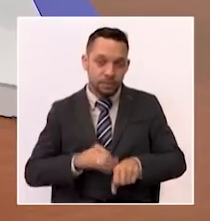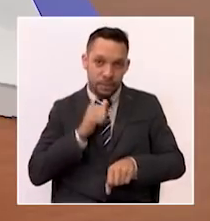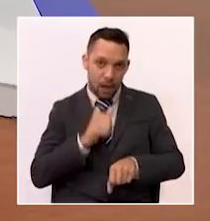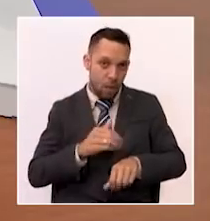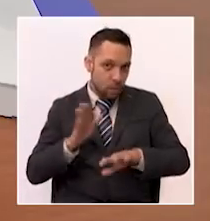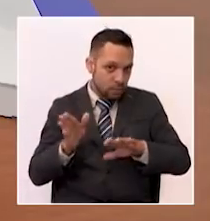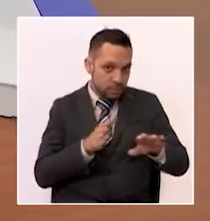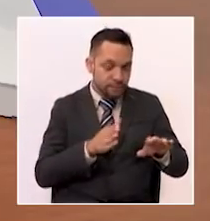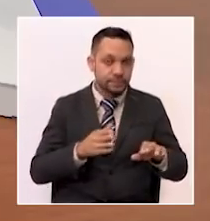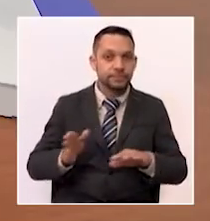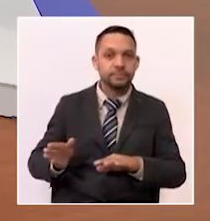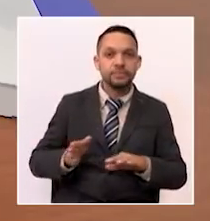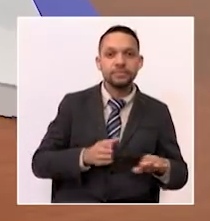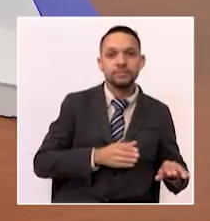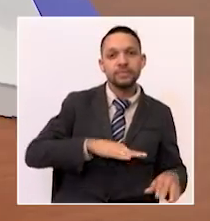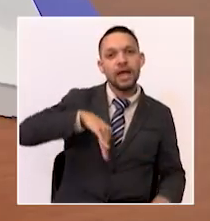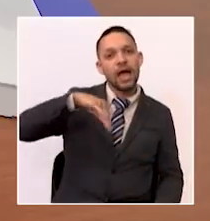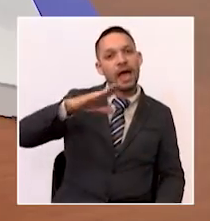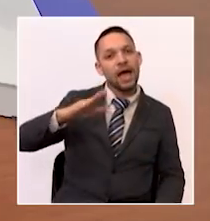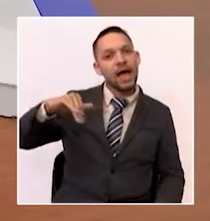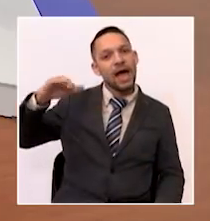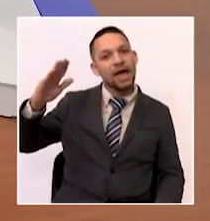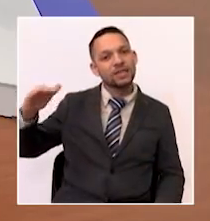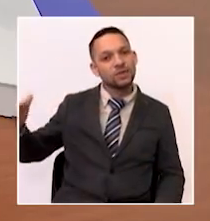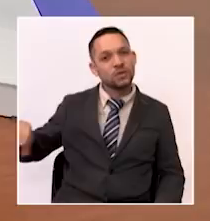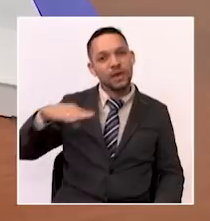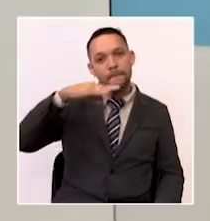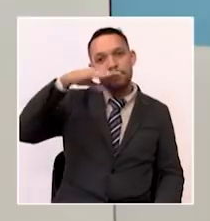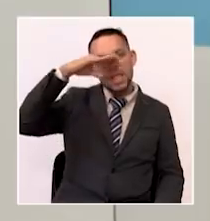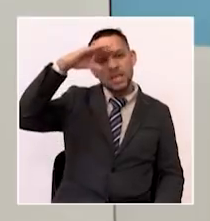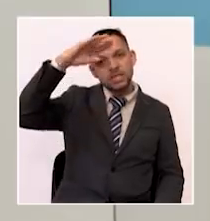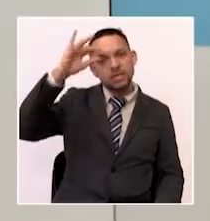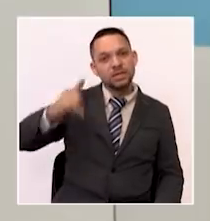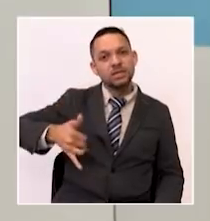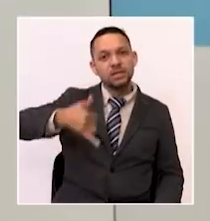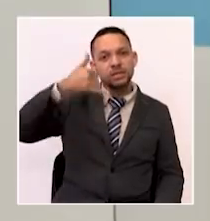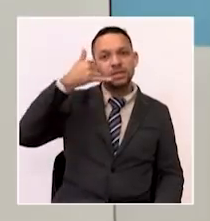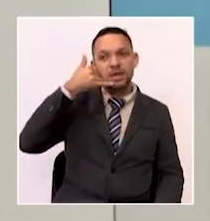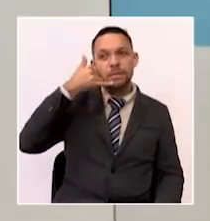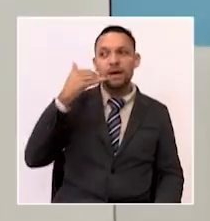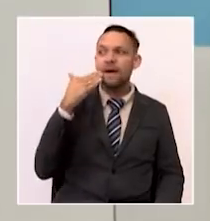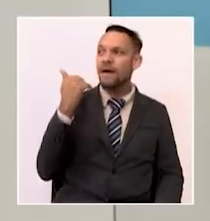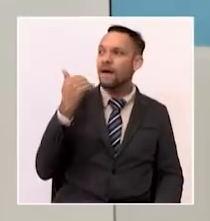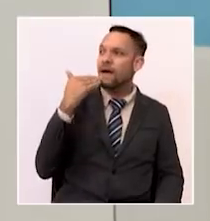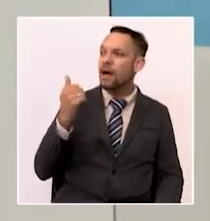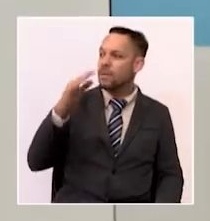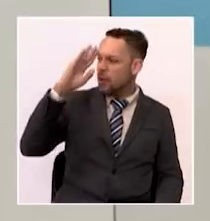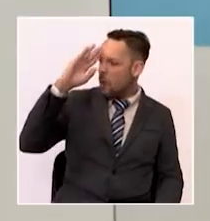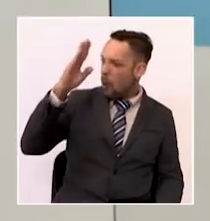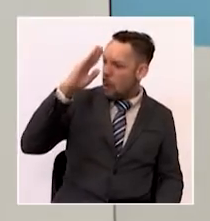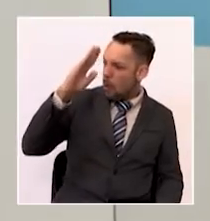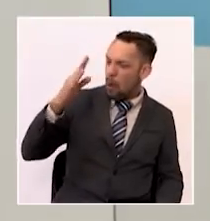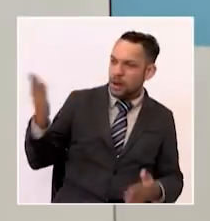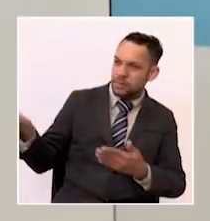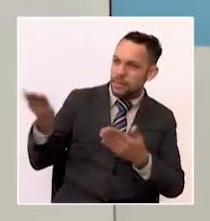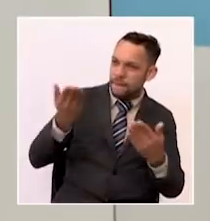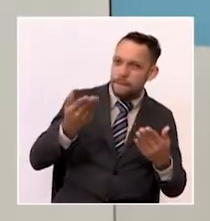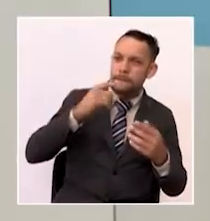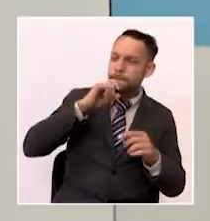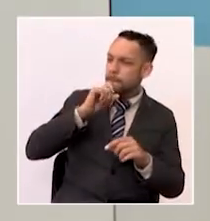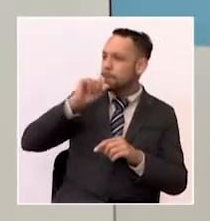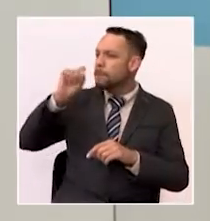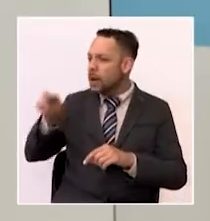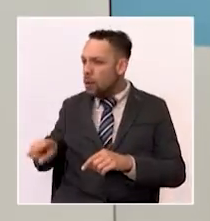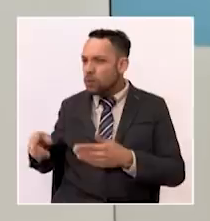la capital de Antioquia. Hablamos con Didier. Didier, buenas tardes y bienvenido a Conexión Vital. ¿Cuál es su consulta sobre el tema del